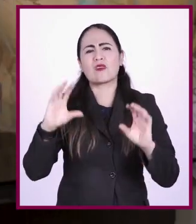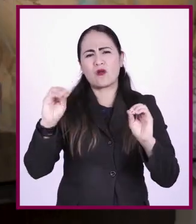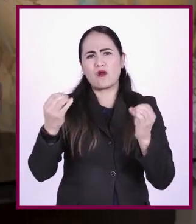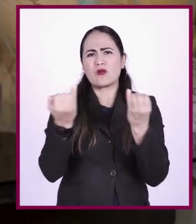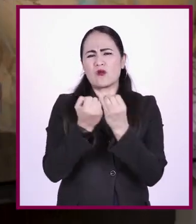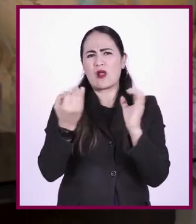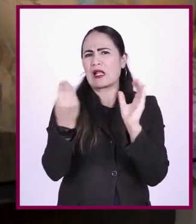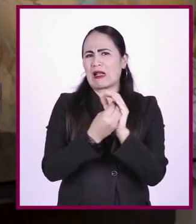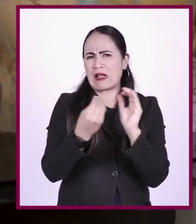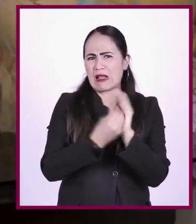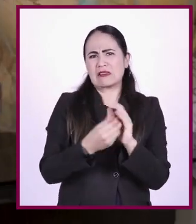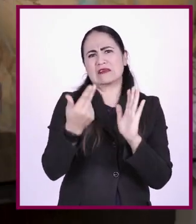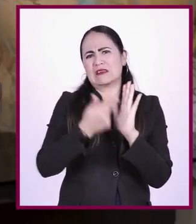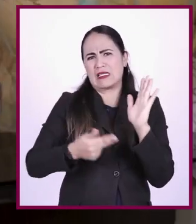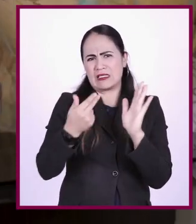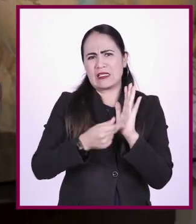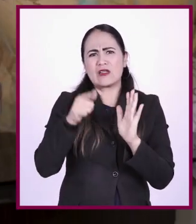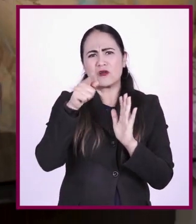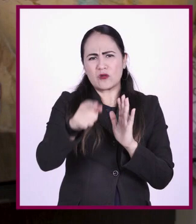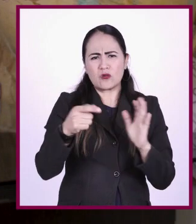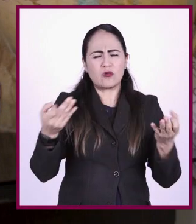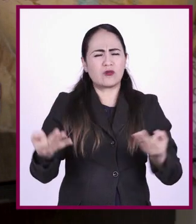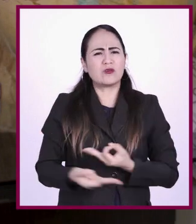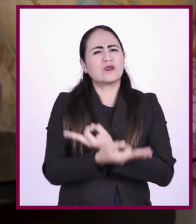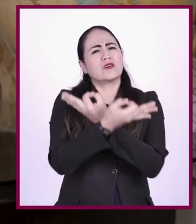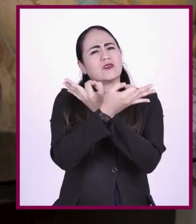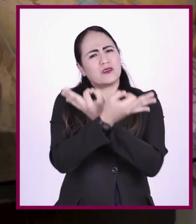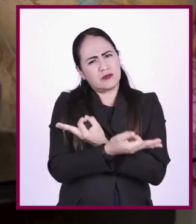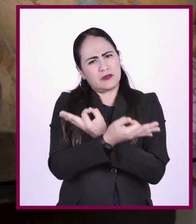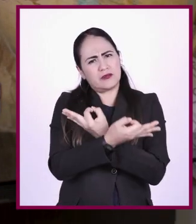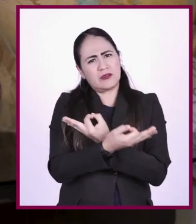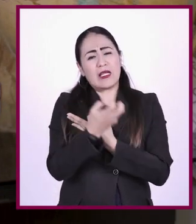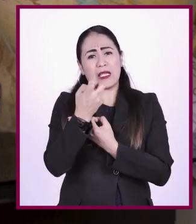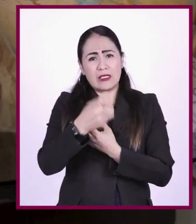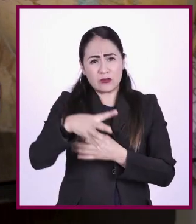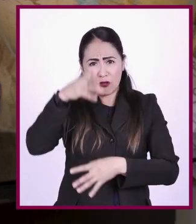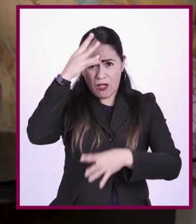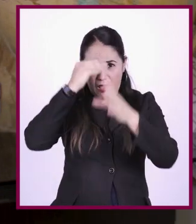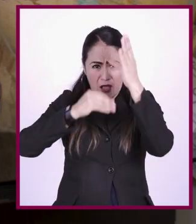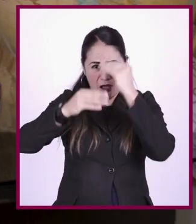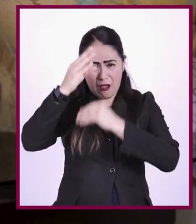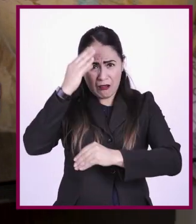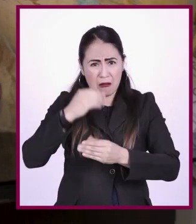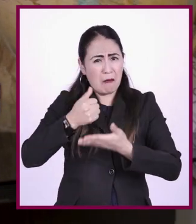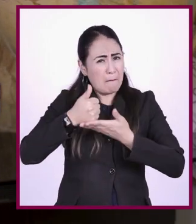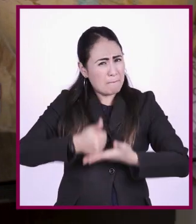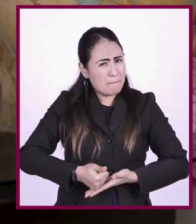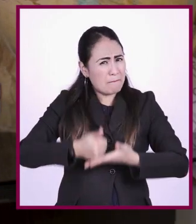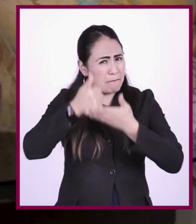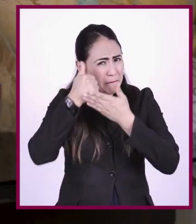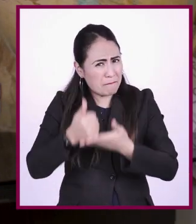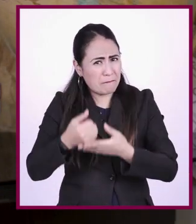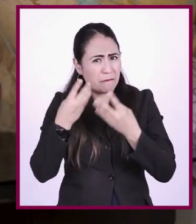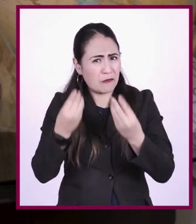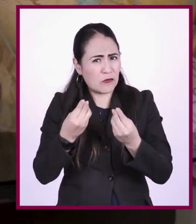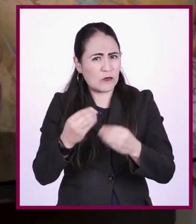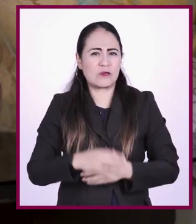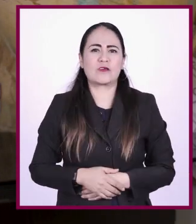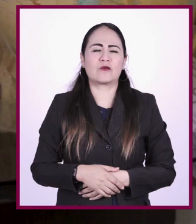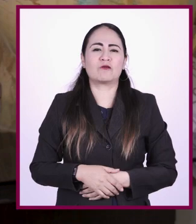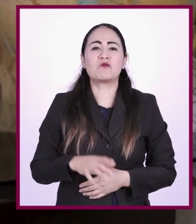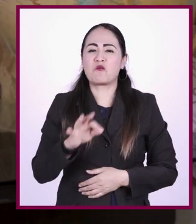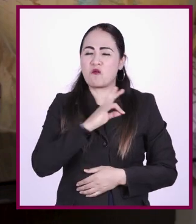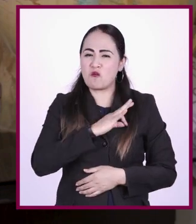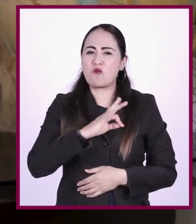aplicaciones de meditación o de atención plena. Estas te ayudarán muchísimo a mejorar tu capacidad de autorregulación emocional y sacarán